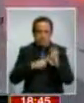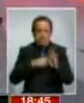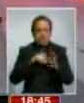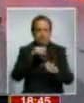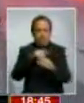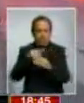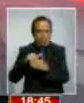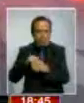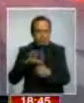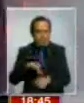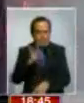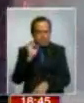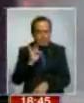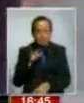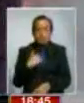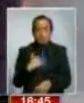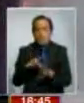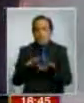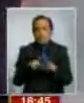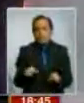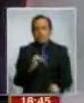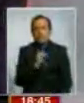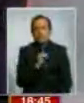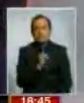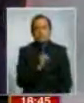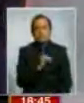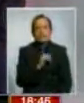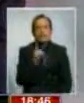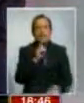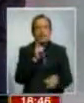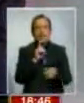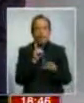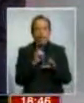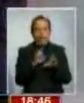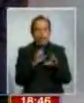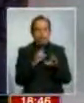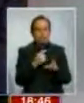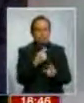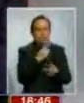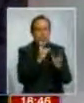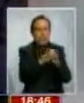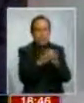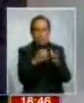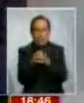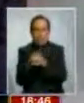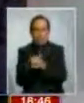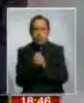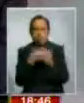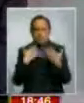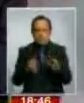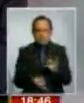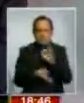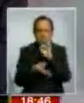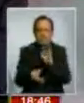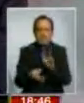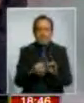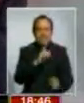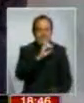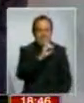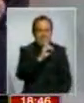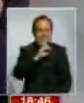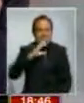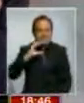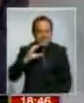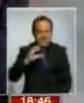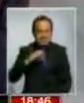Sí, siempre estuve de acuerdo en una reforma electoral, pero no en un proporcional riguroso. La propuesta que hicimos con la Democracia Cristiana era muy equilibrada,